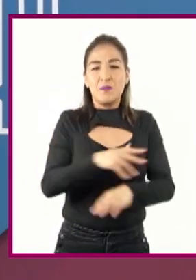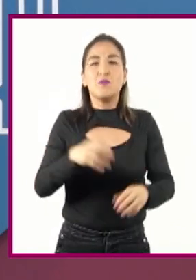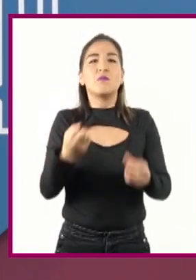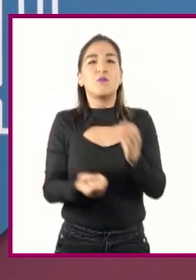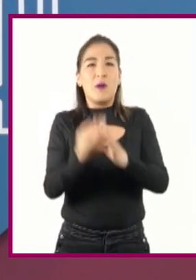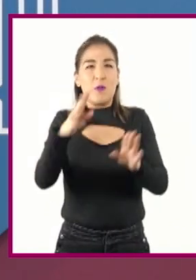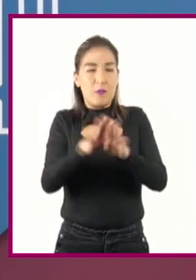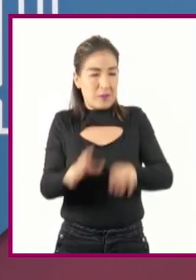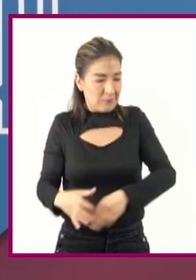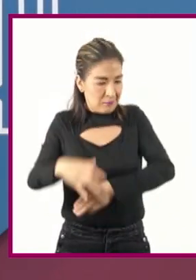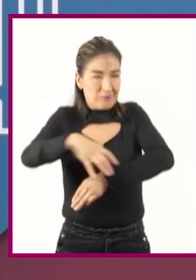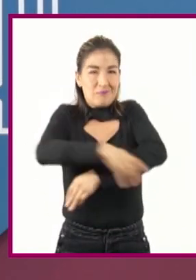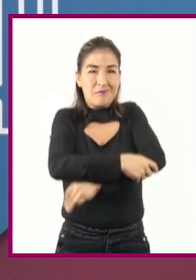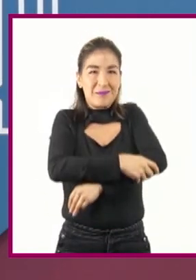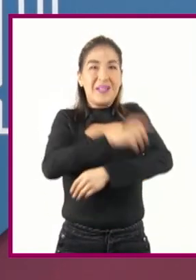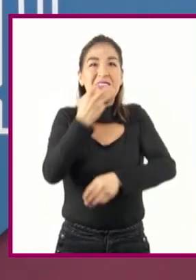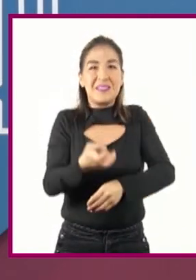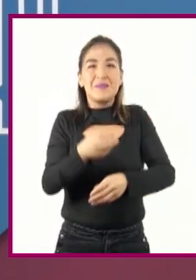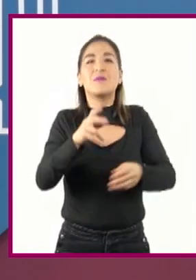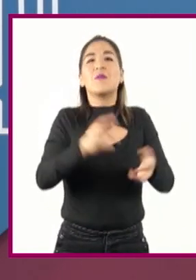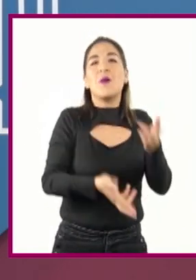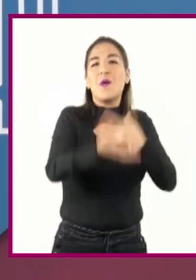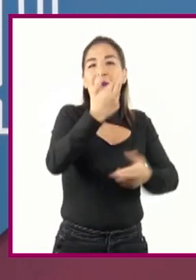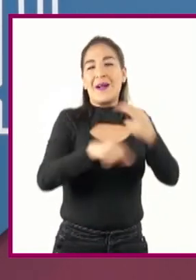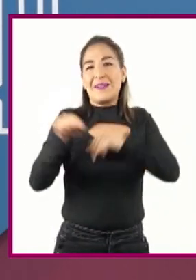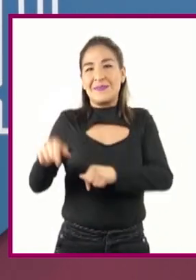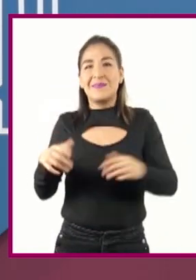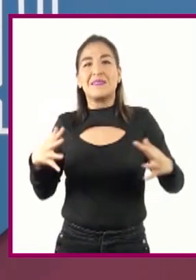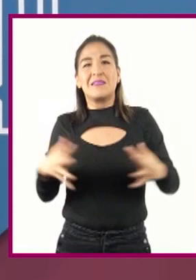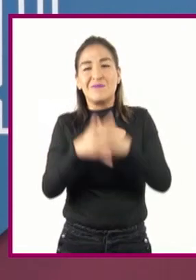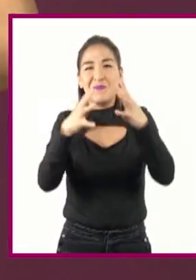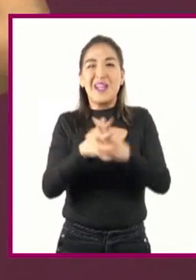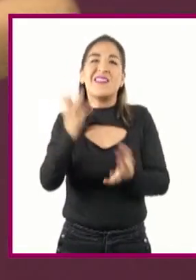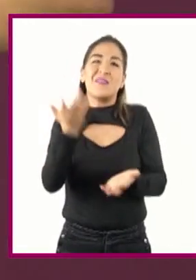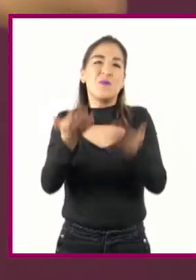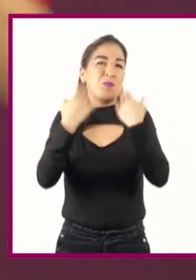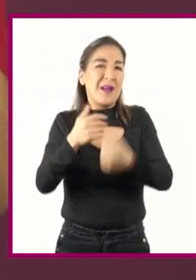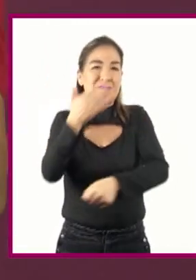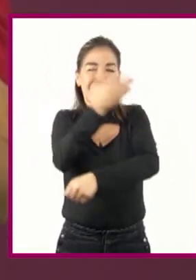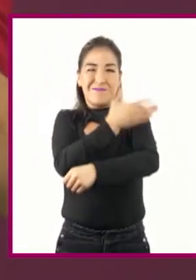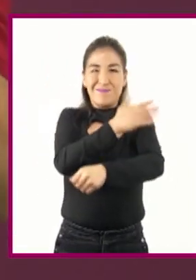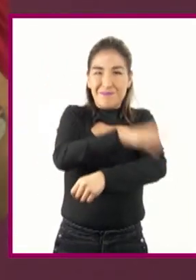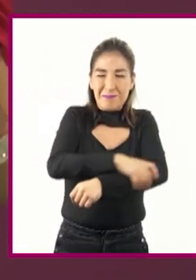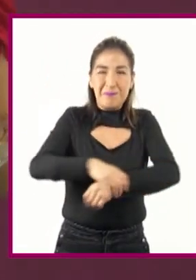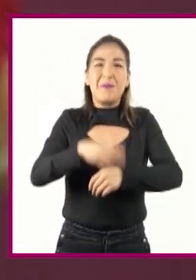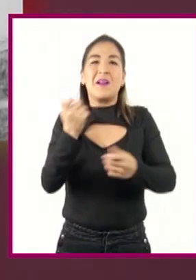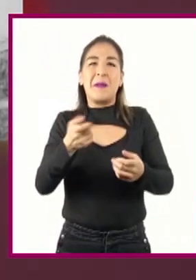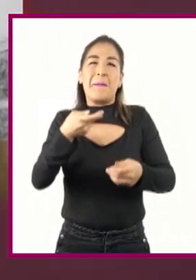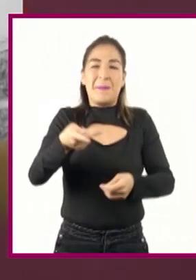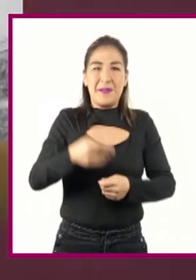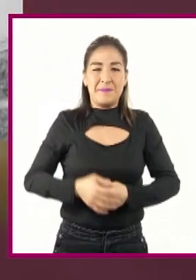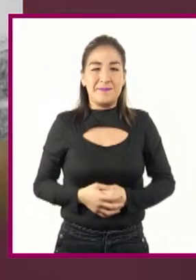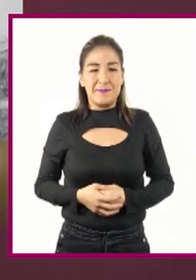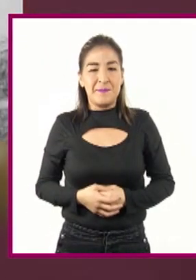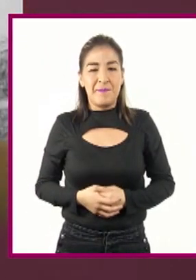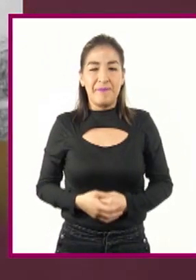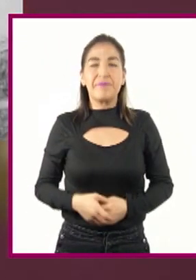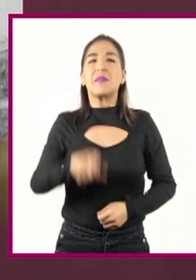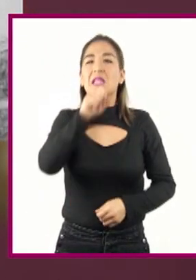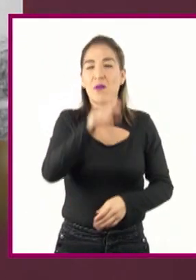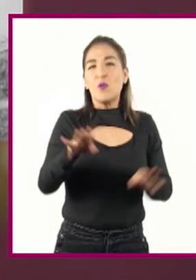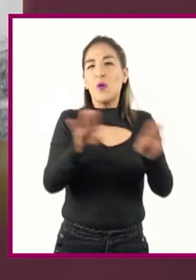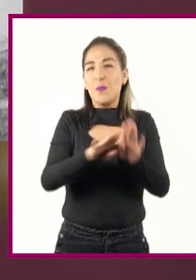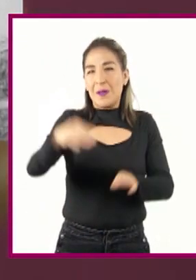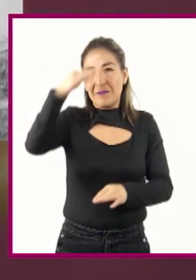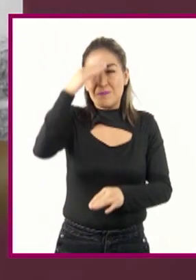prótesis para los soldados que regresaban de la guerra mutilados. Y también cambió la forma de concebir